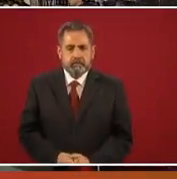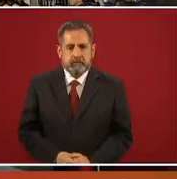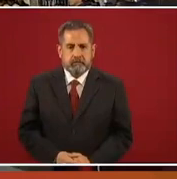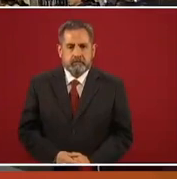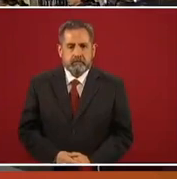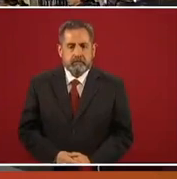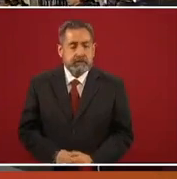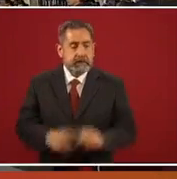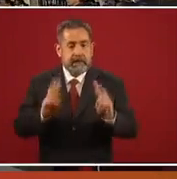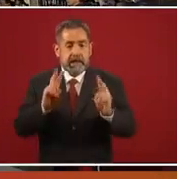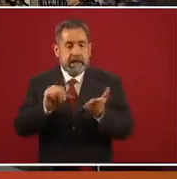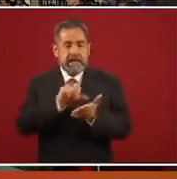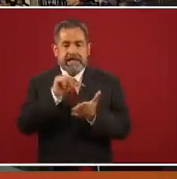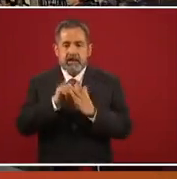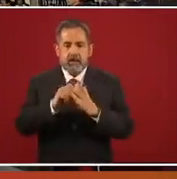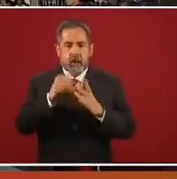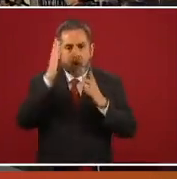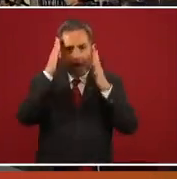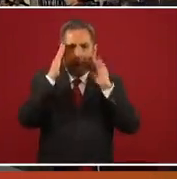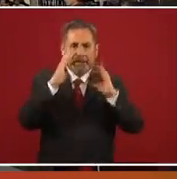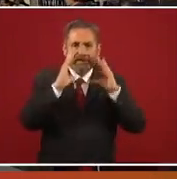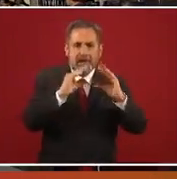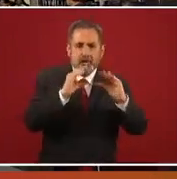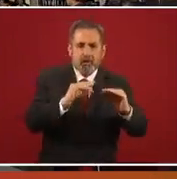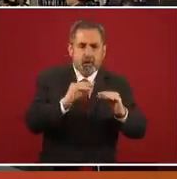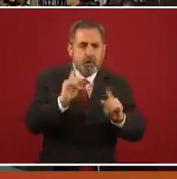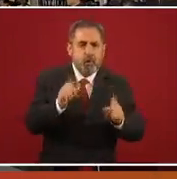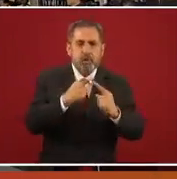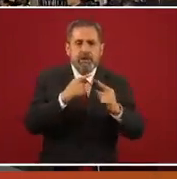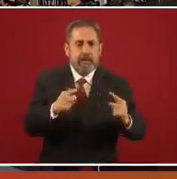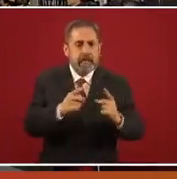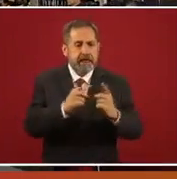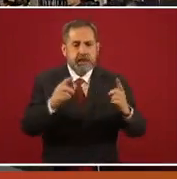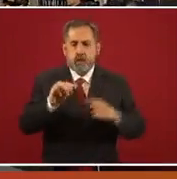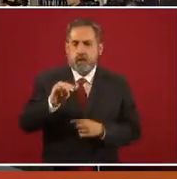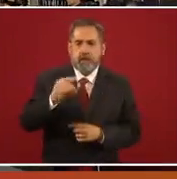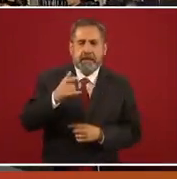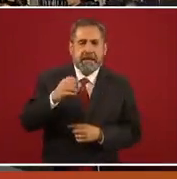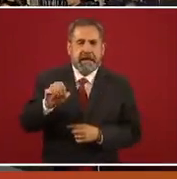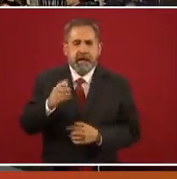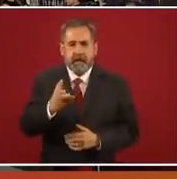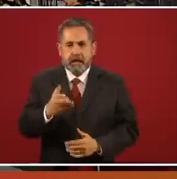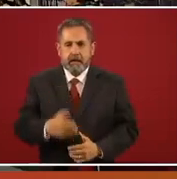Centro de Capacitación Musical y Desarrollo de la Cultura Mije,